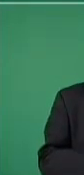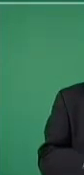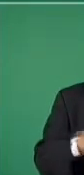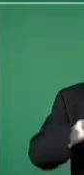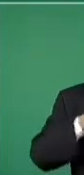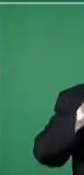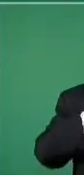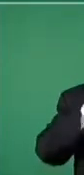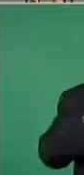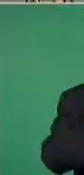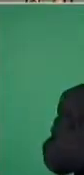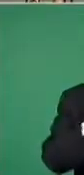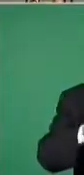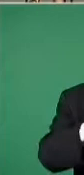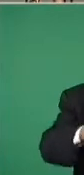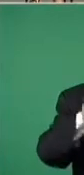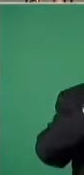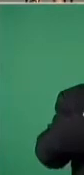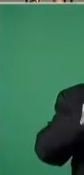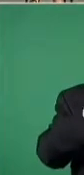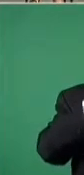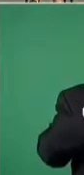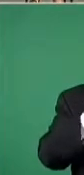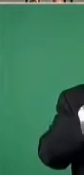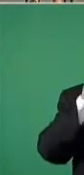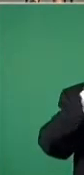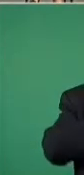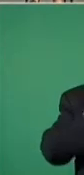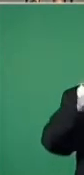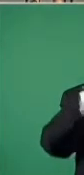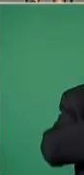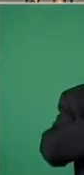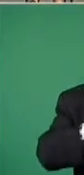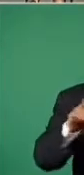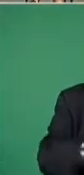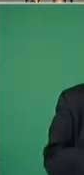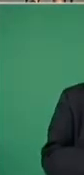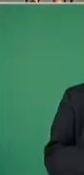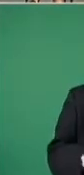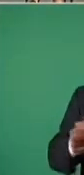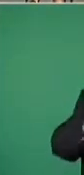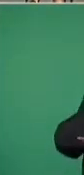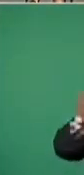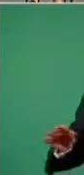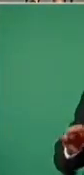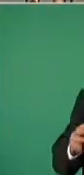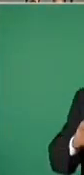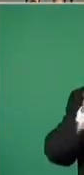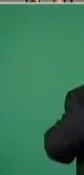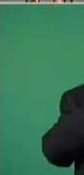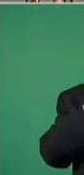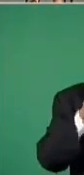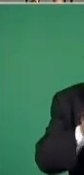vamos a esperar a ver si se consigue el acuerdo. Nada más una última cosa y excediéndome en el uso de la palabra, señor presidente.